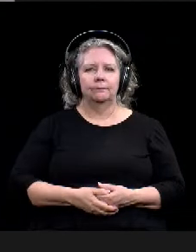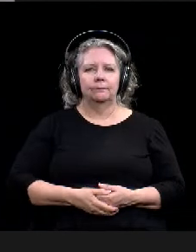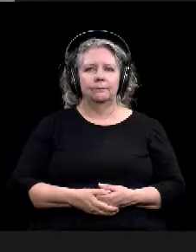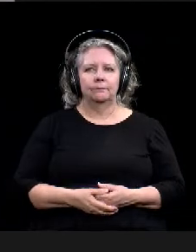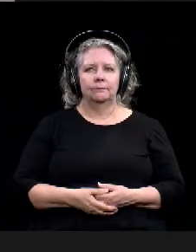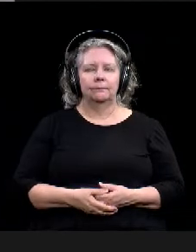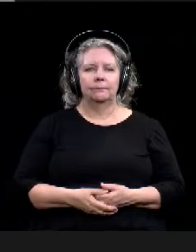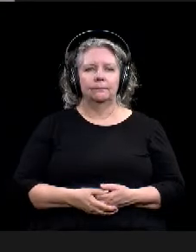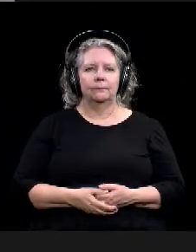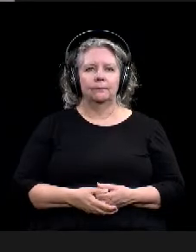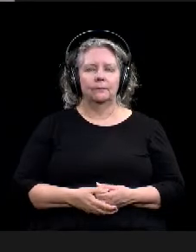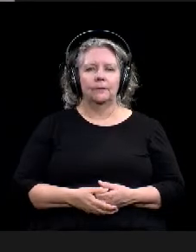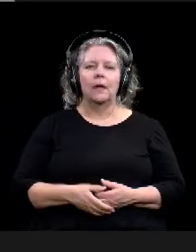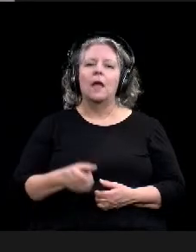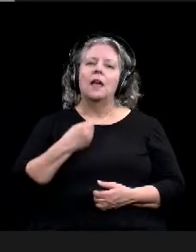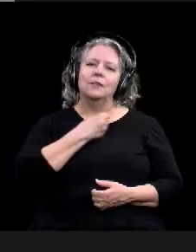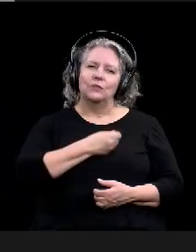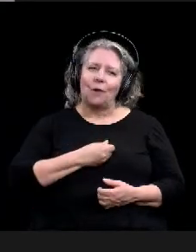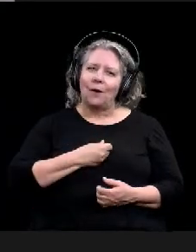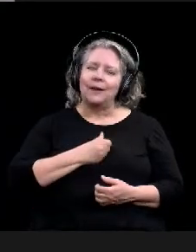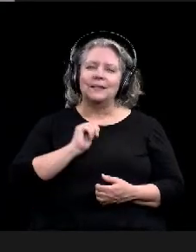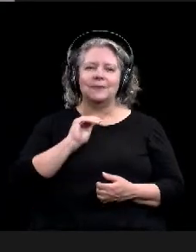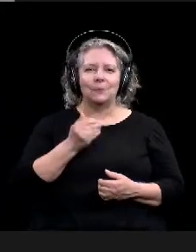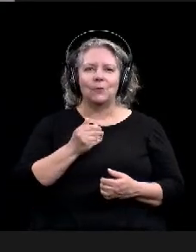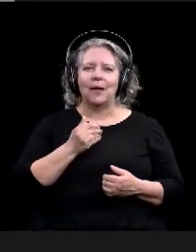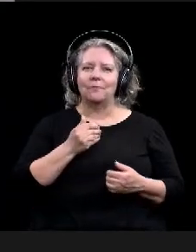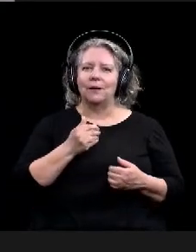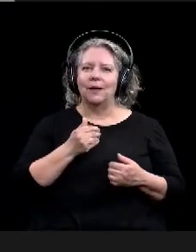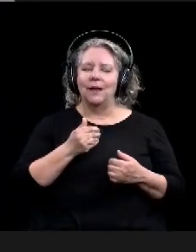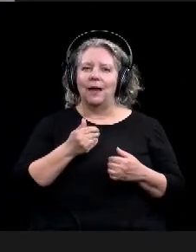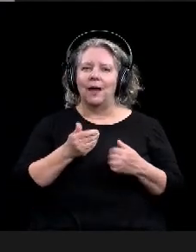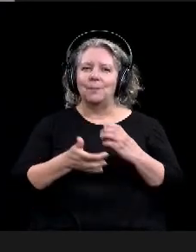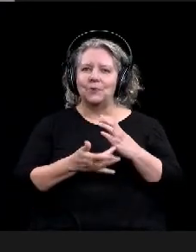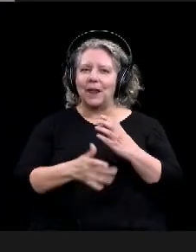10 y así